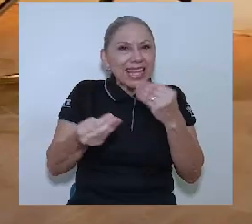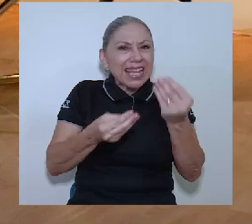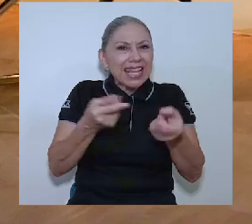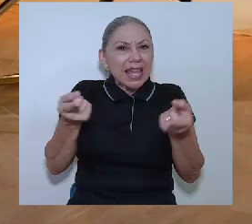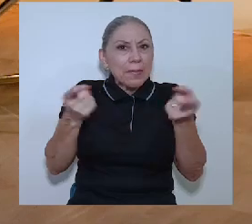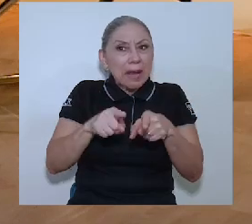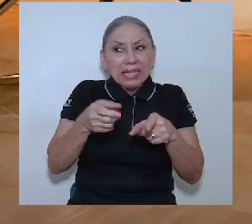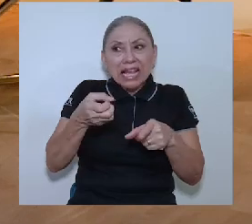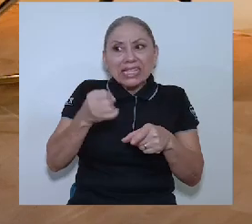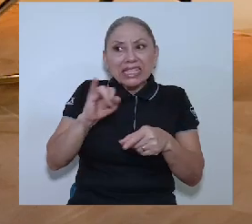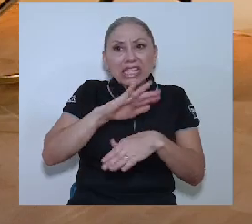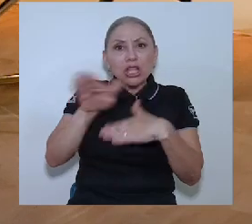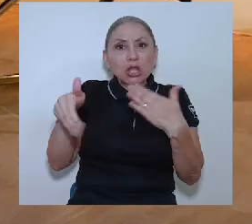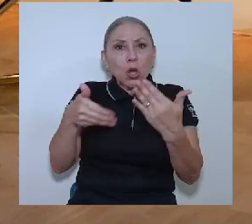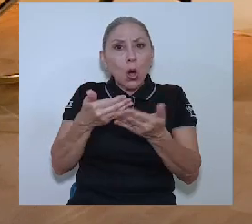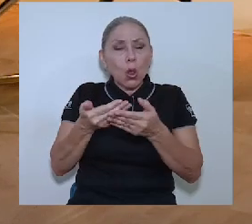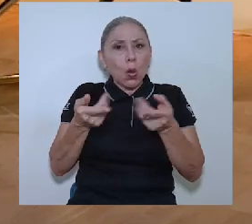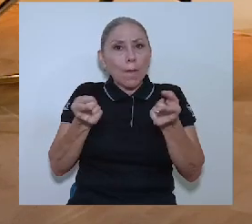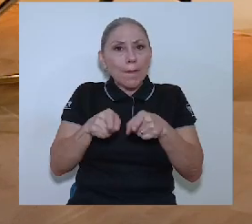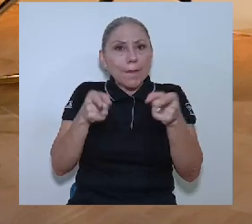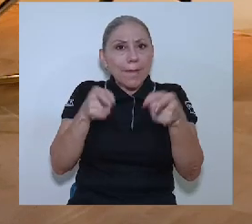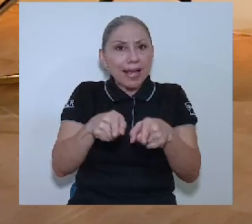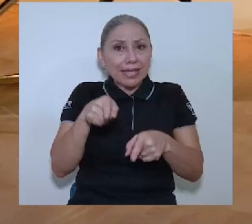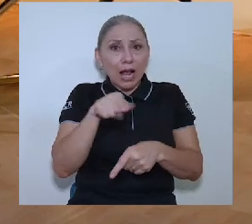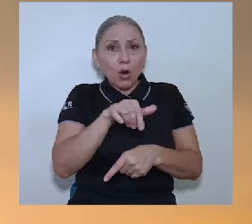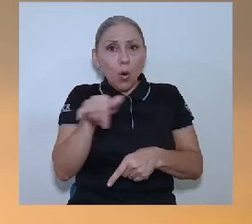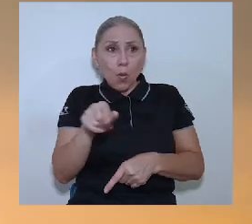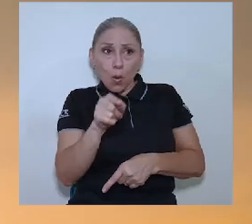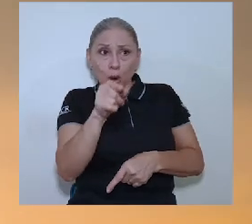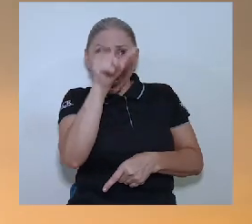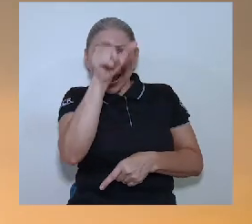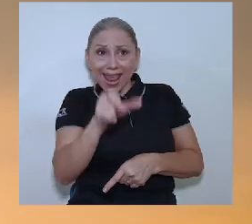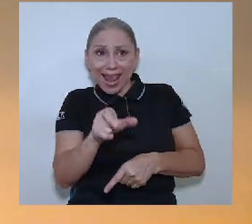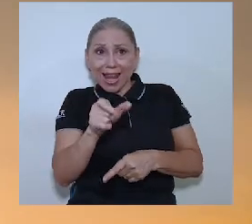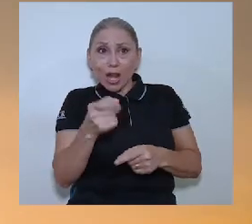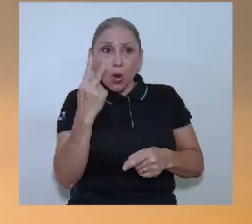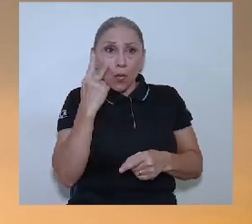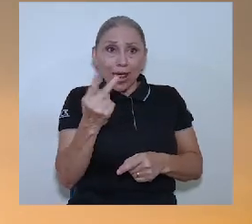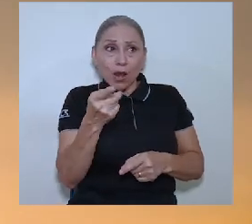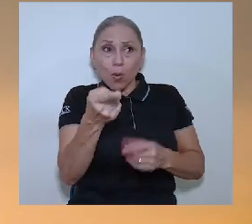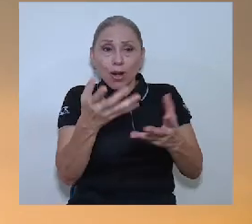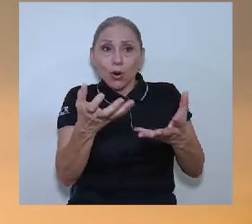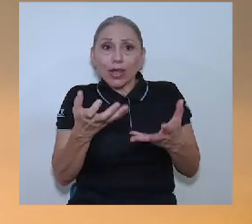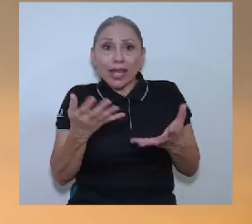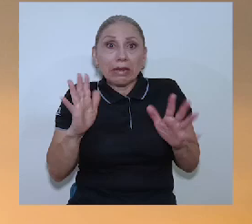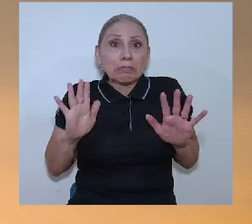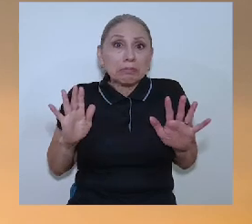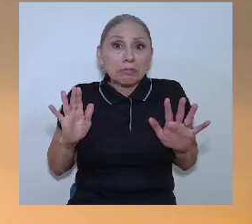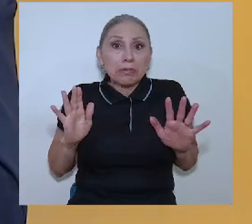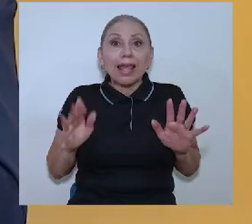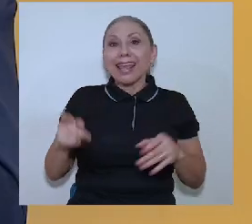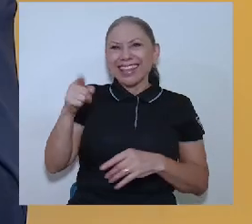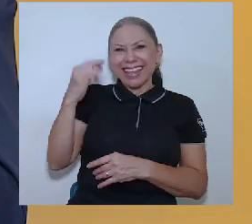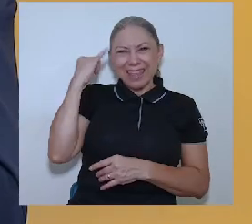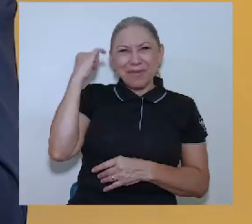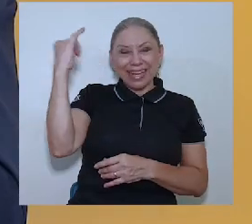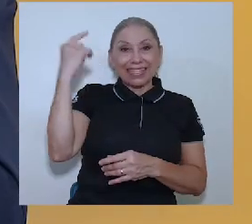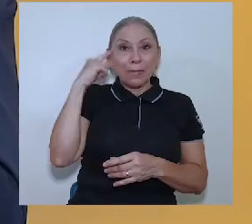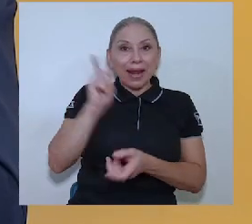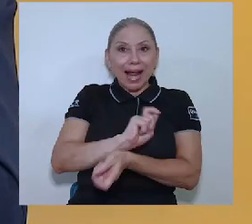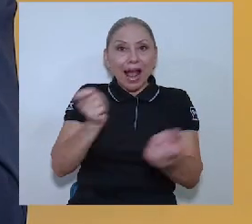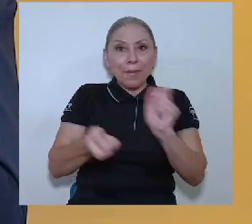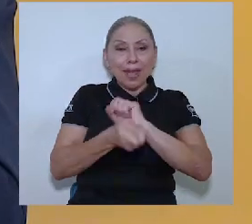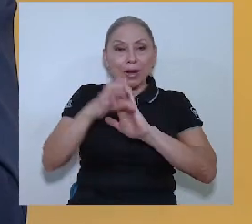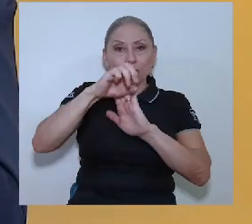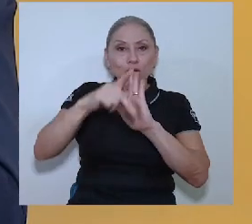todo transcurre como él lo ve y lo quiere, ¿quién quita que Pero imagínense que para cambiar la Constitución de Estados Unidos